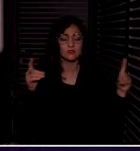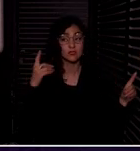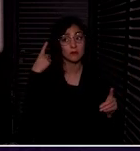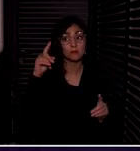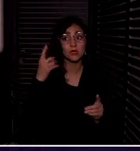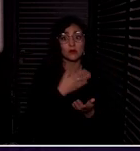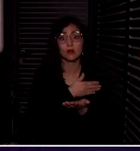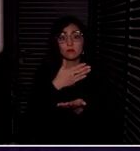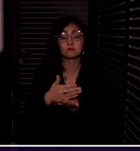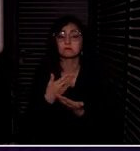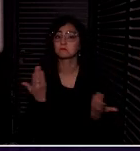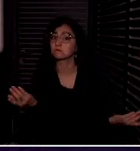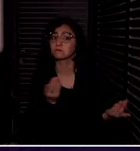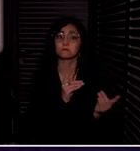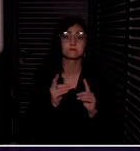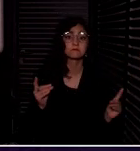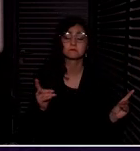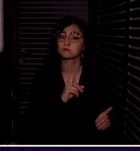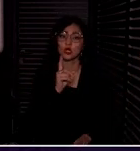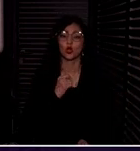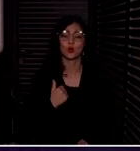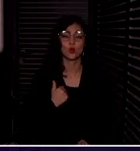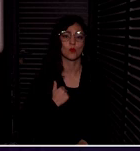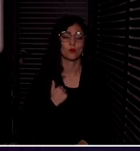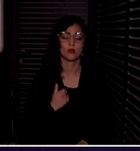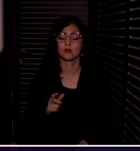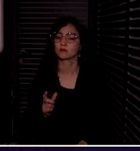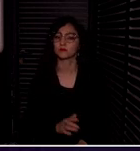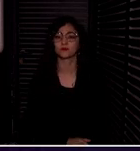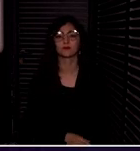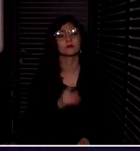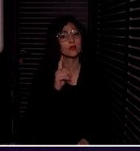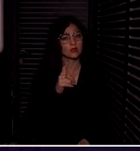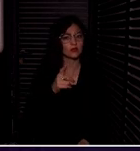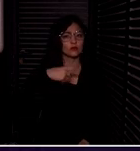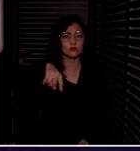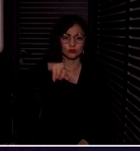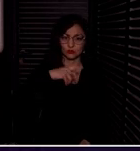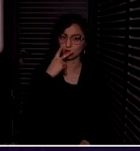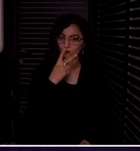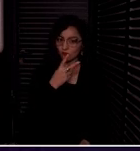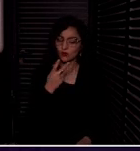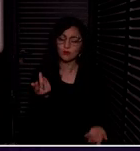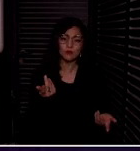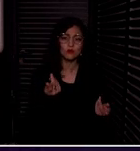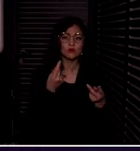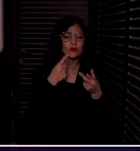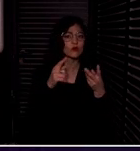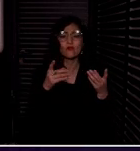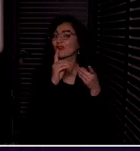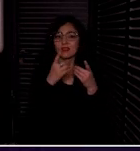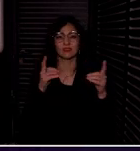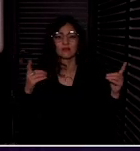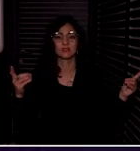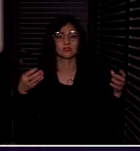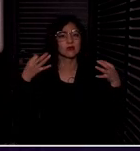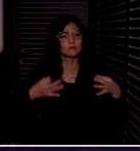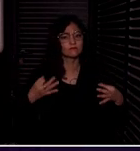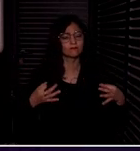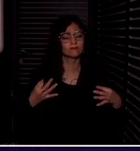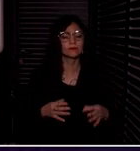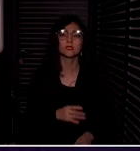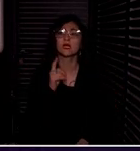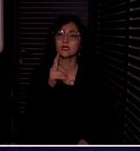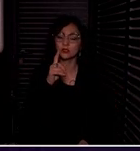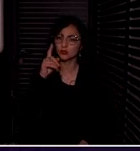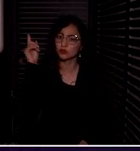esa diversidad es una promesa no cumplida. Digamos que ha habido un incremento cuantitativo de la oferta, pero no una diversidad cualitativa. Este es un reto